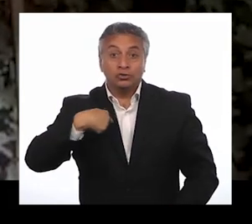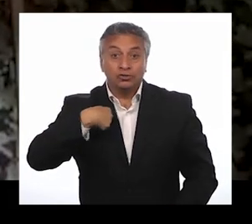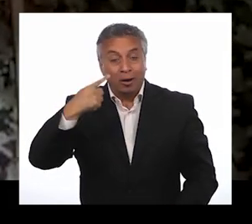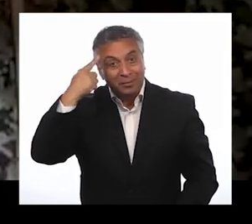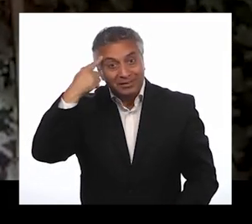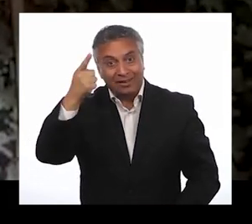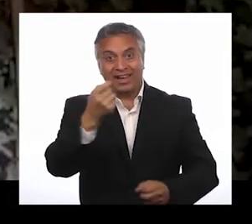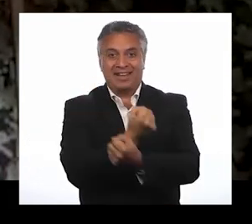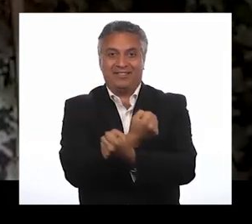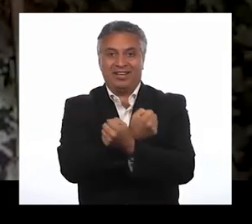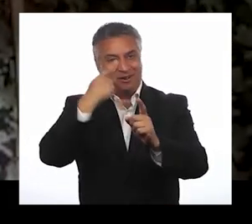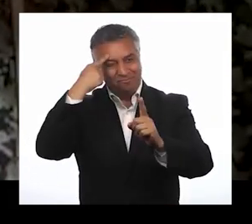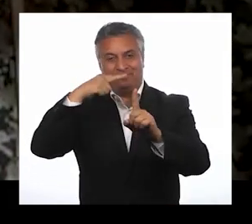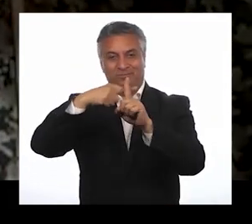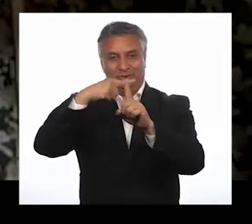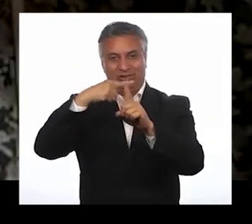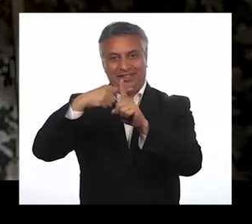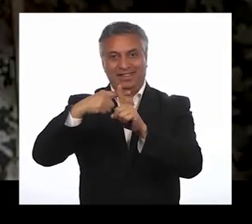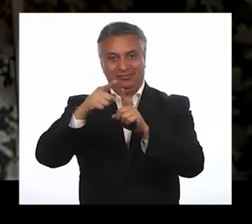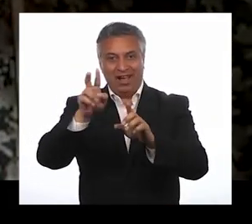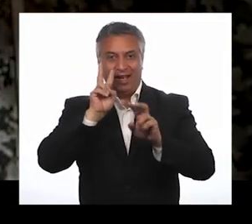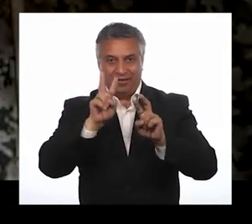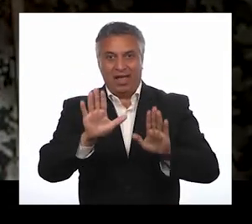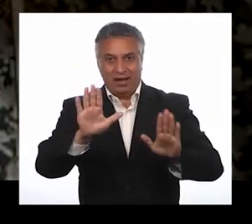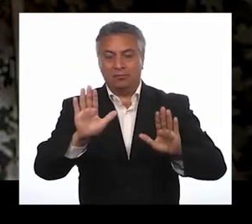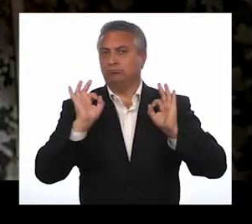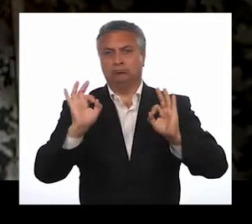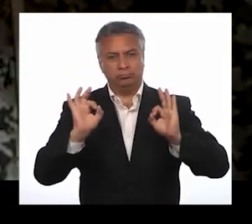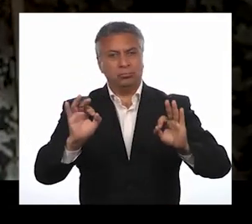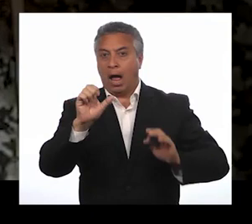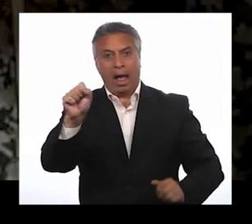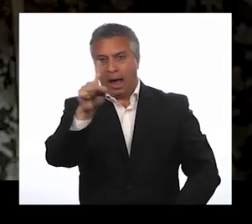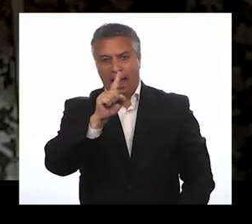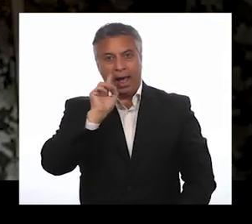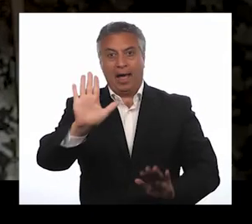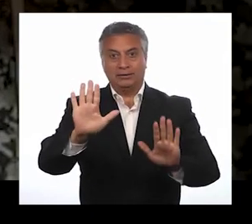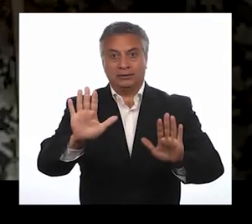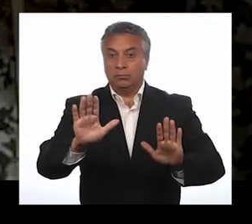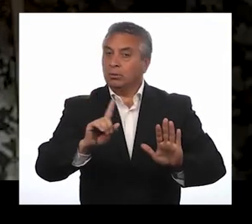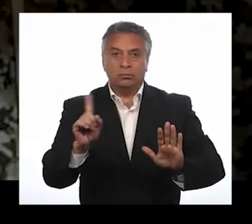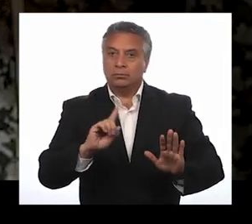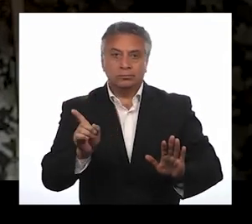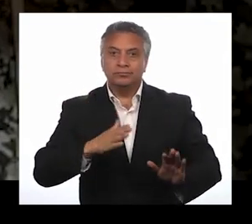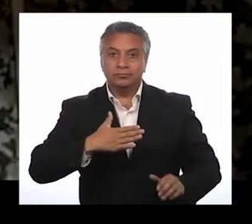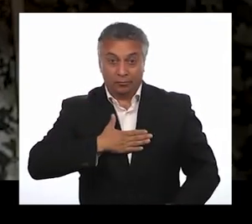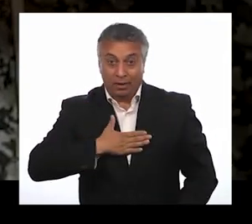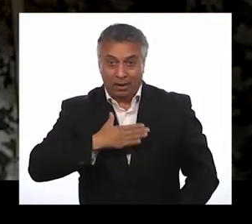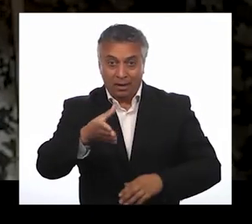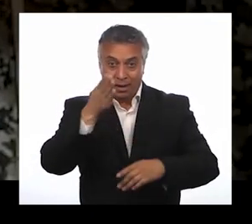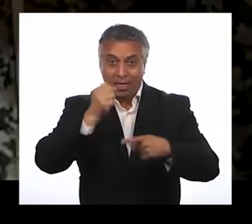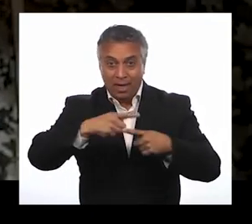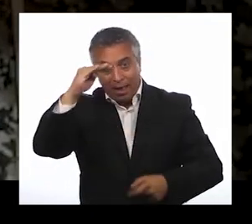y de su actuar, porque yo veía que era así, porque a mí me lo pintaron que era así. Pero mi